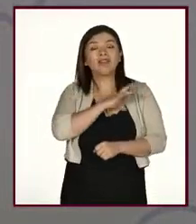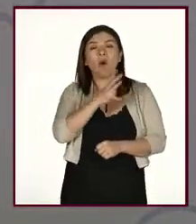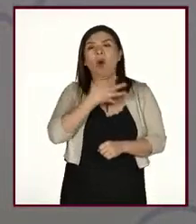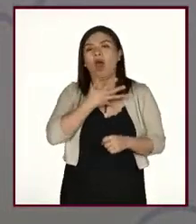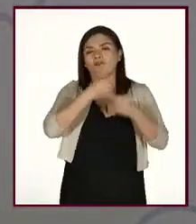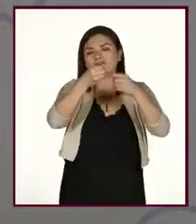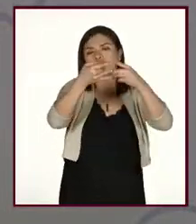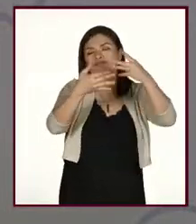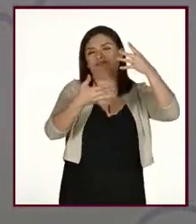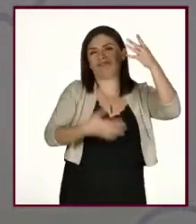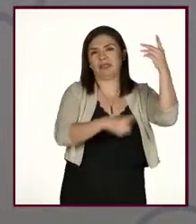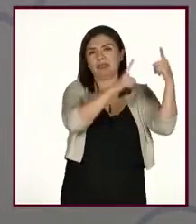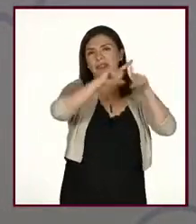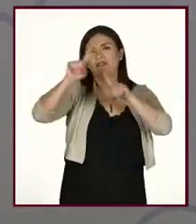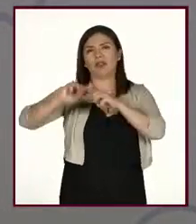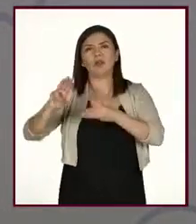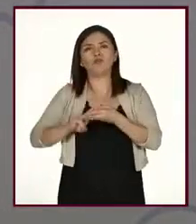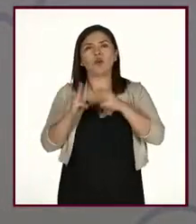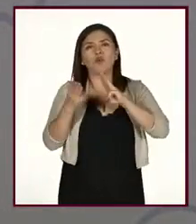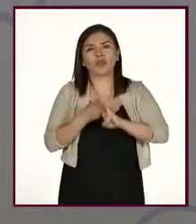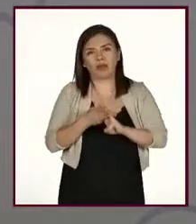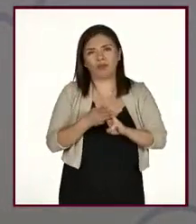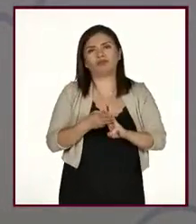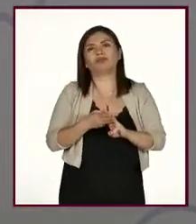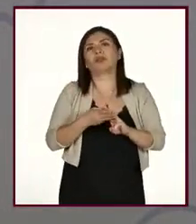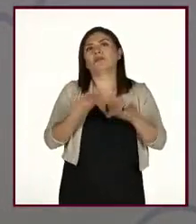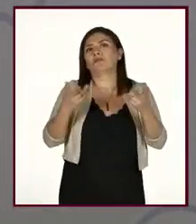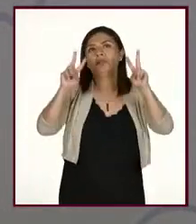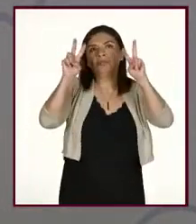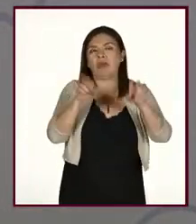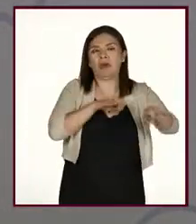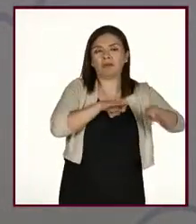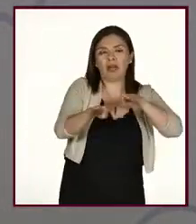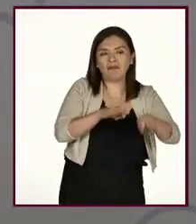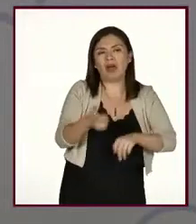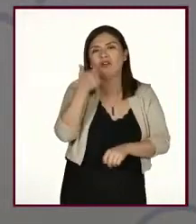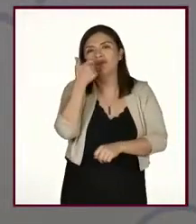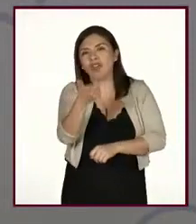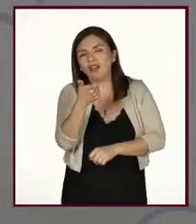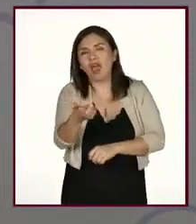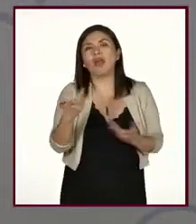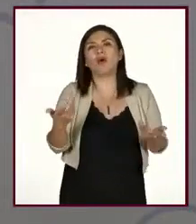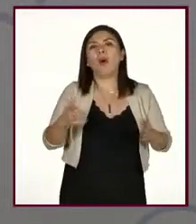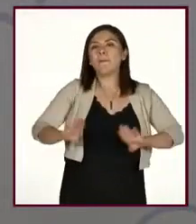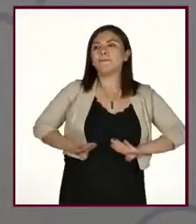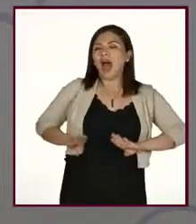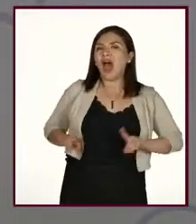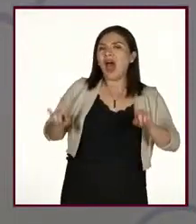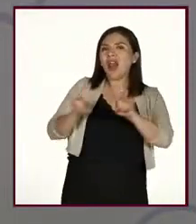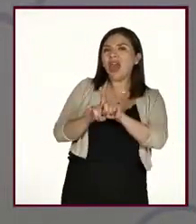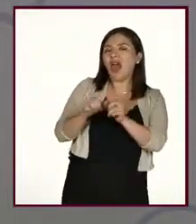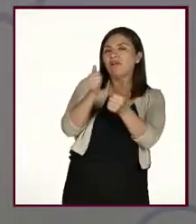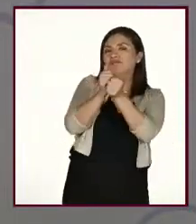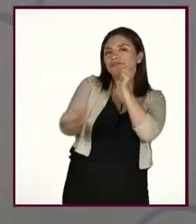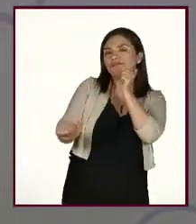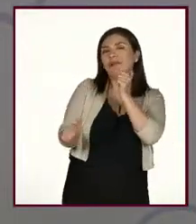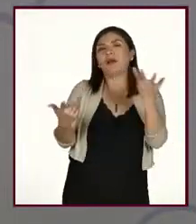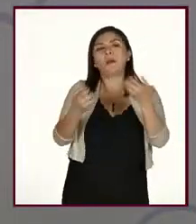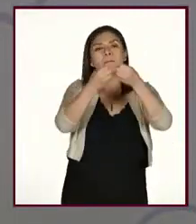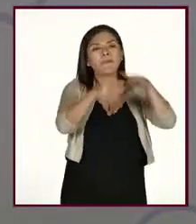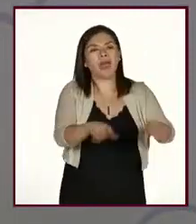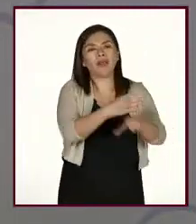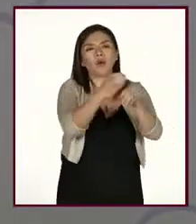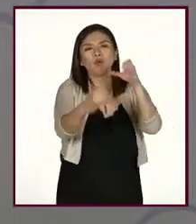múltiples causas, múltiples temas de preocupación laboral, económico, pareja, rupturas,